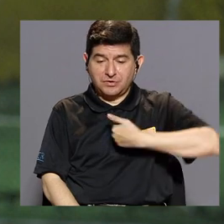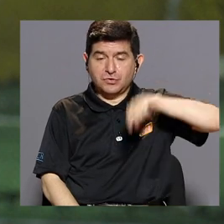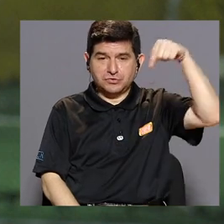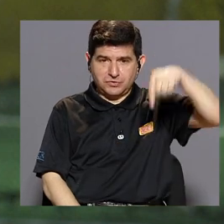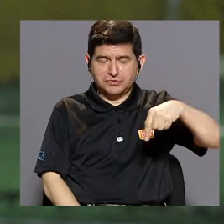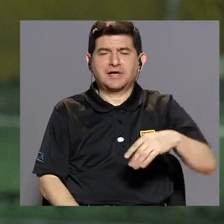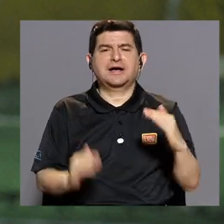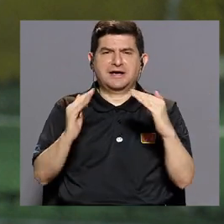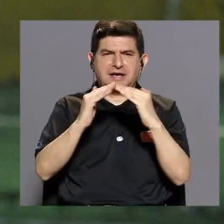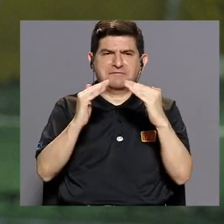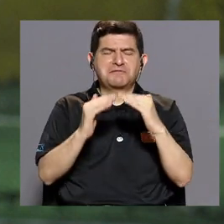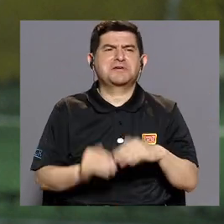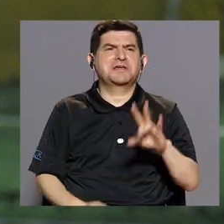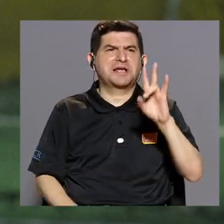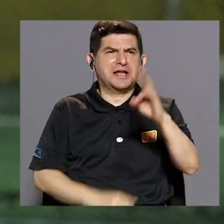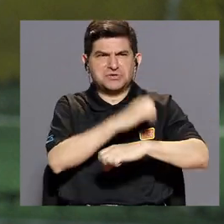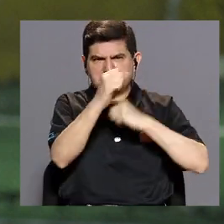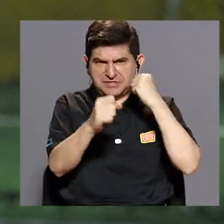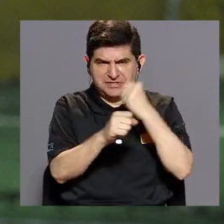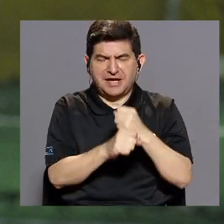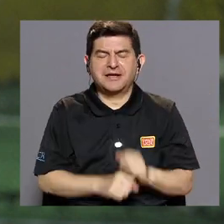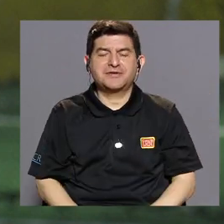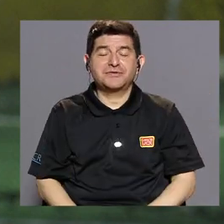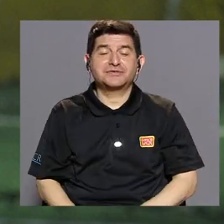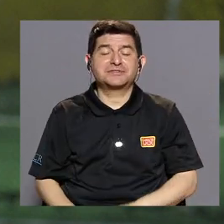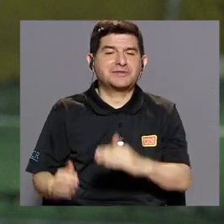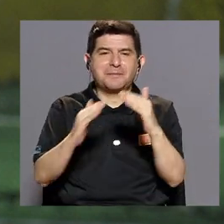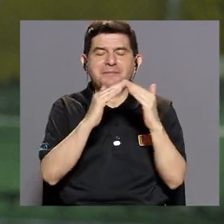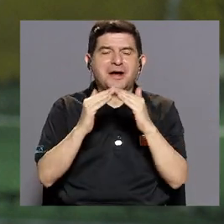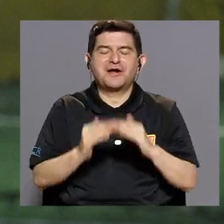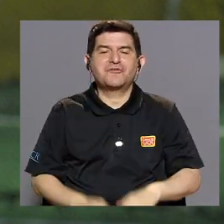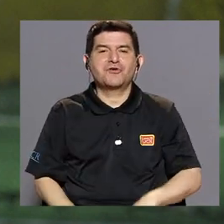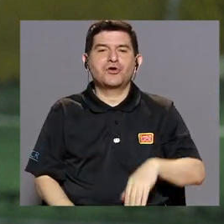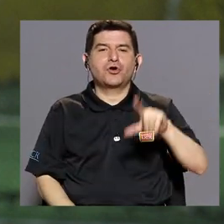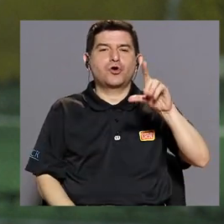nosotros nos pasamos a vivir cuando yo tenía 7 años, al famoso barrio Los Jardines.